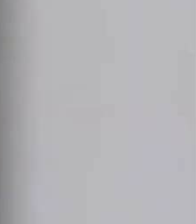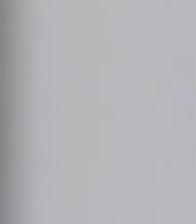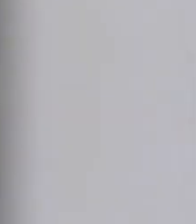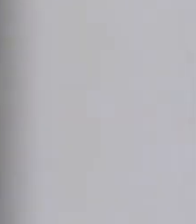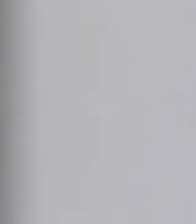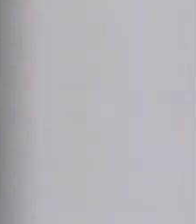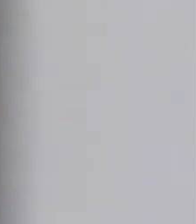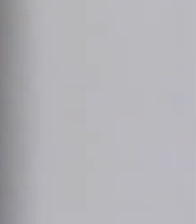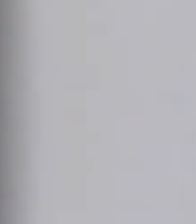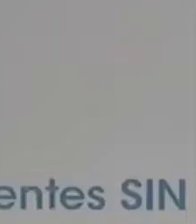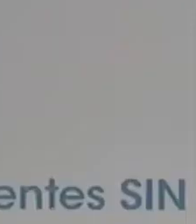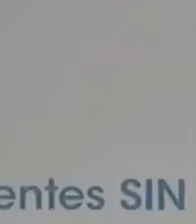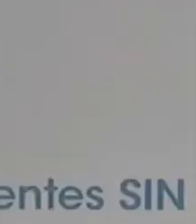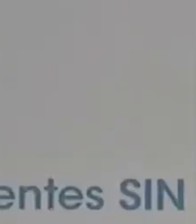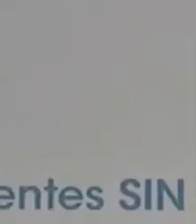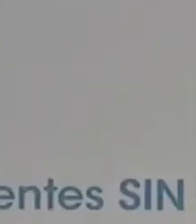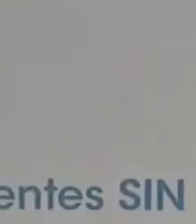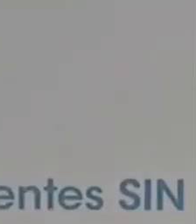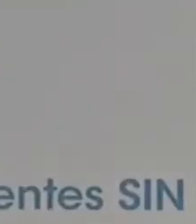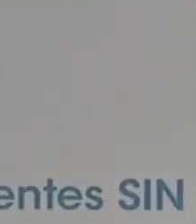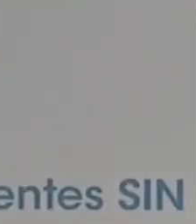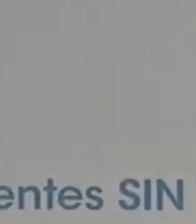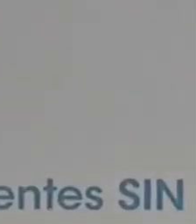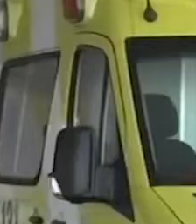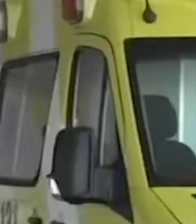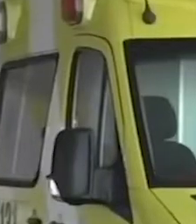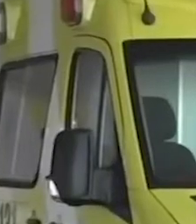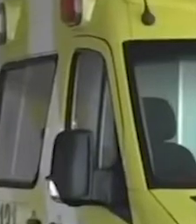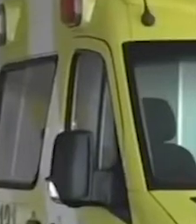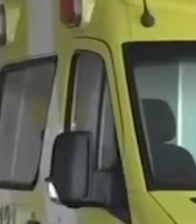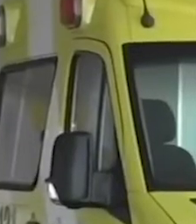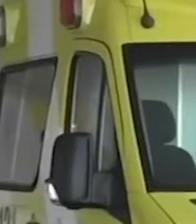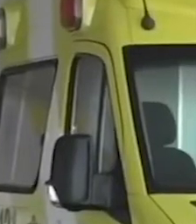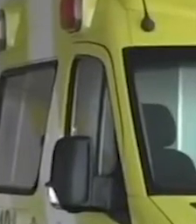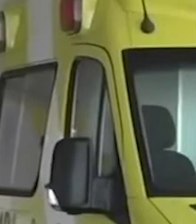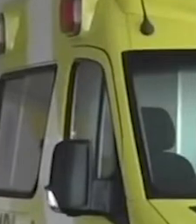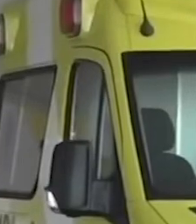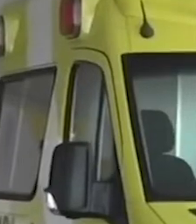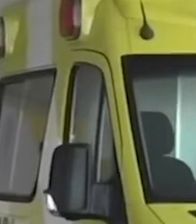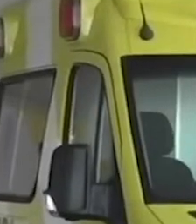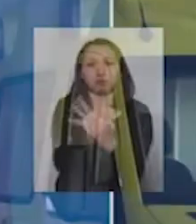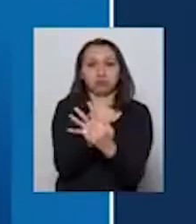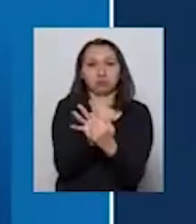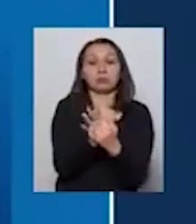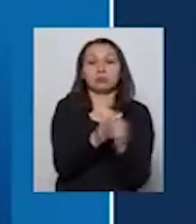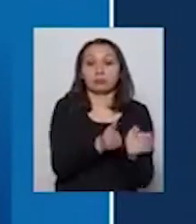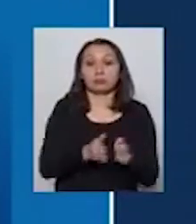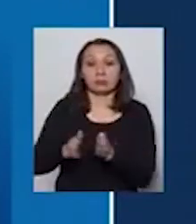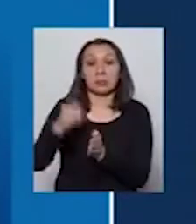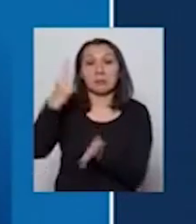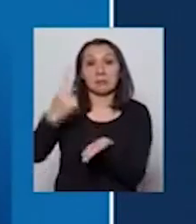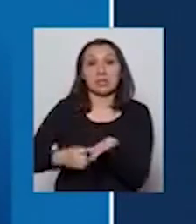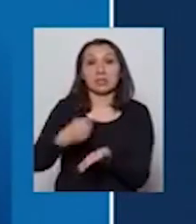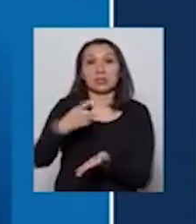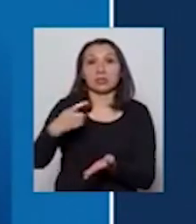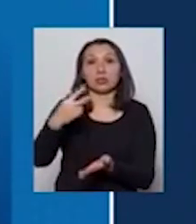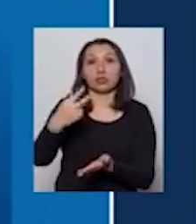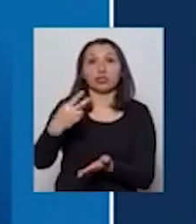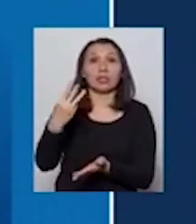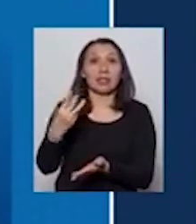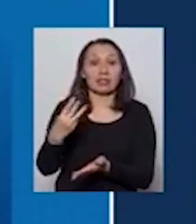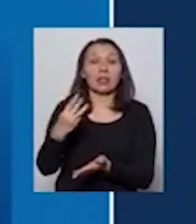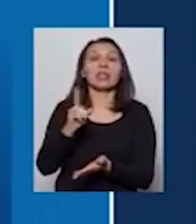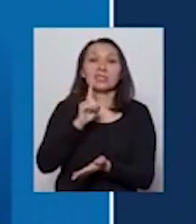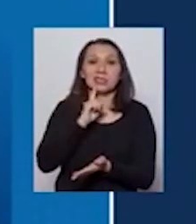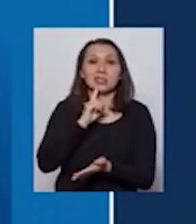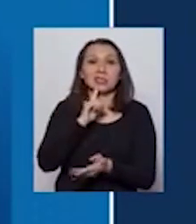se registraron mil 391 casos nuevos de los cuales mil 183 son